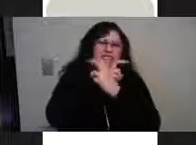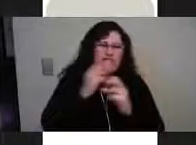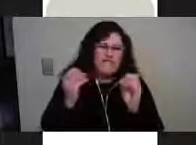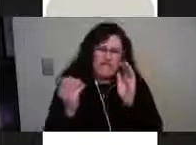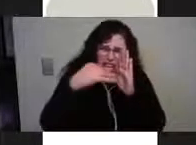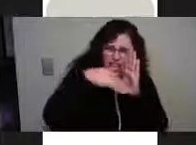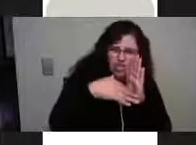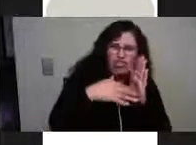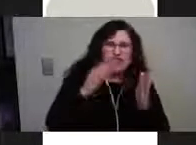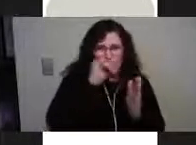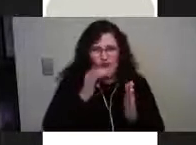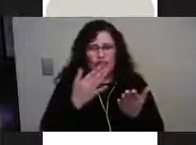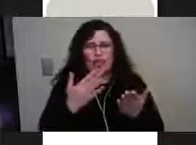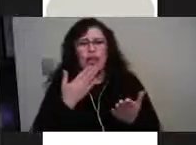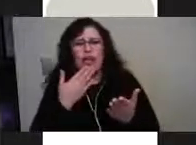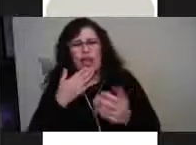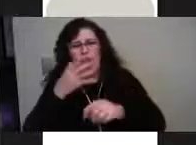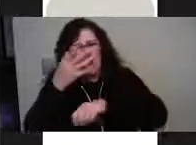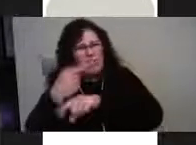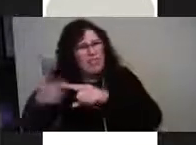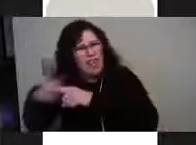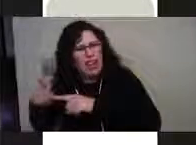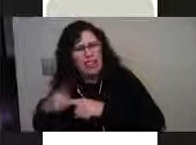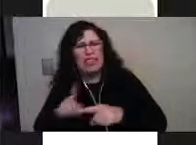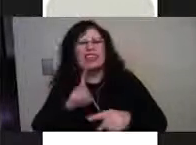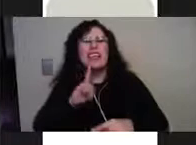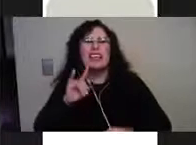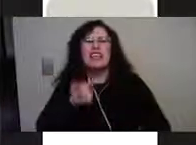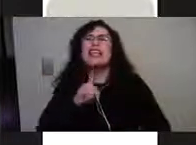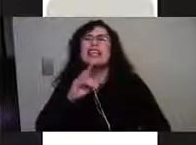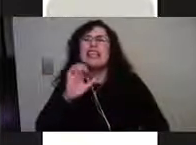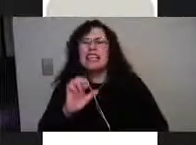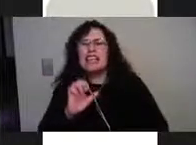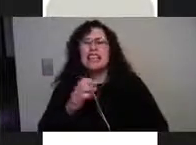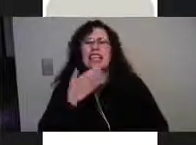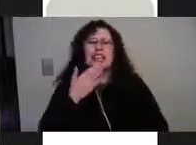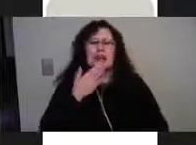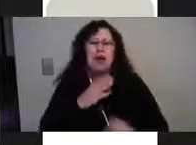como encefalomalacia multiquística o periventricular. Entonces